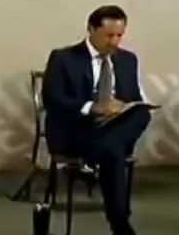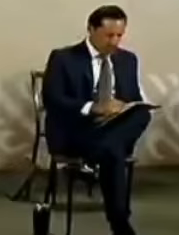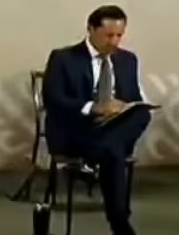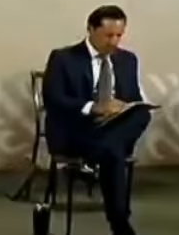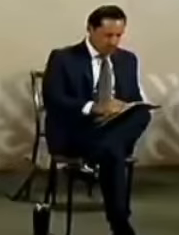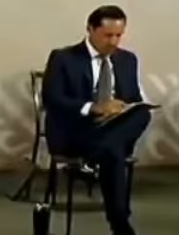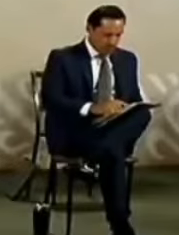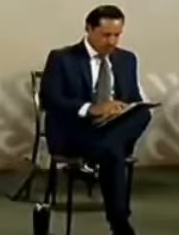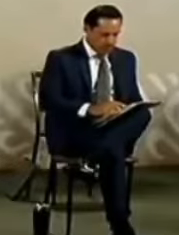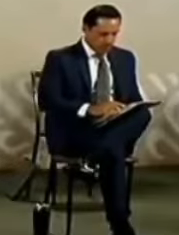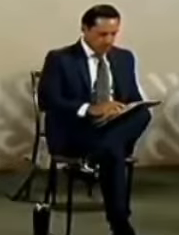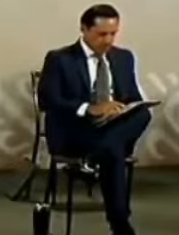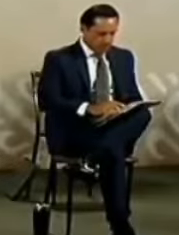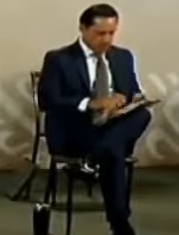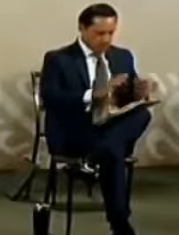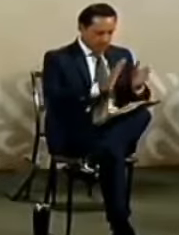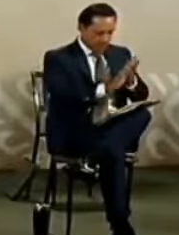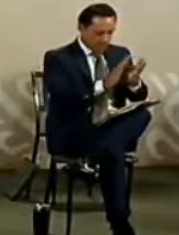Muchas